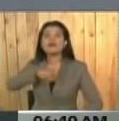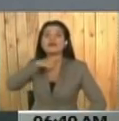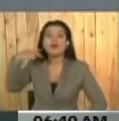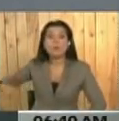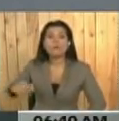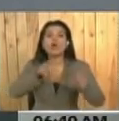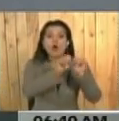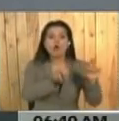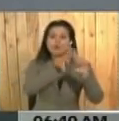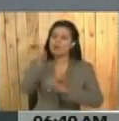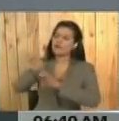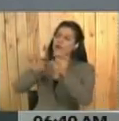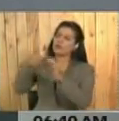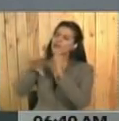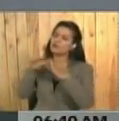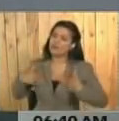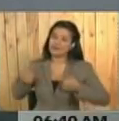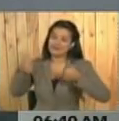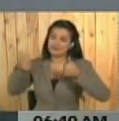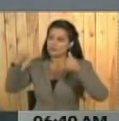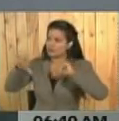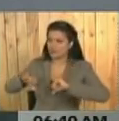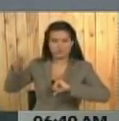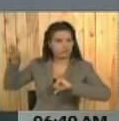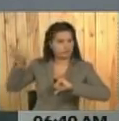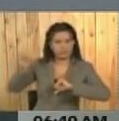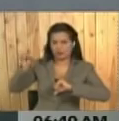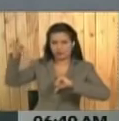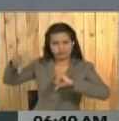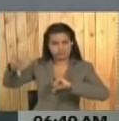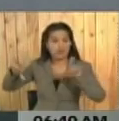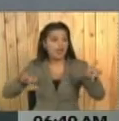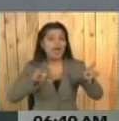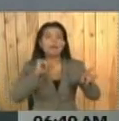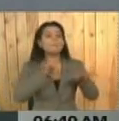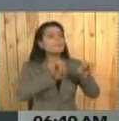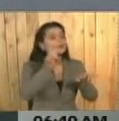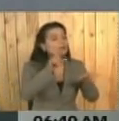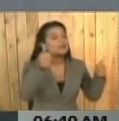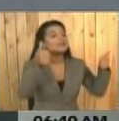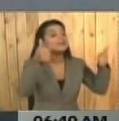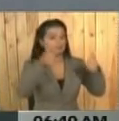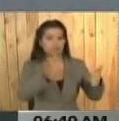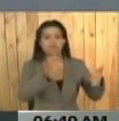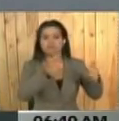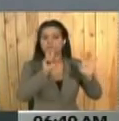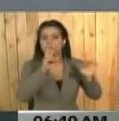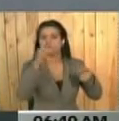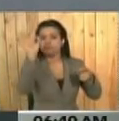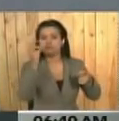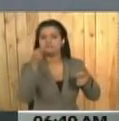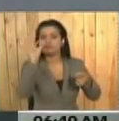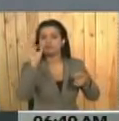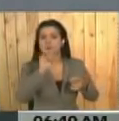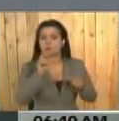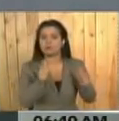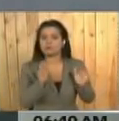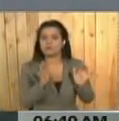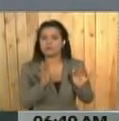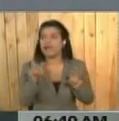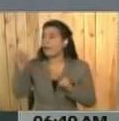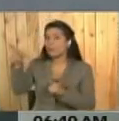en derechos humanos mientras que Venezuela pasó el examen y por qué Por qué está siendo aplazado en derechos humanos porque hay